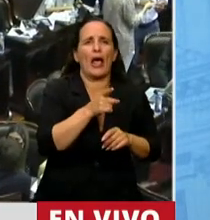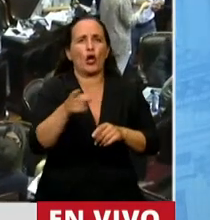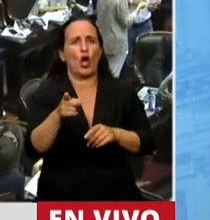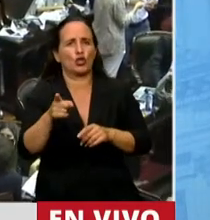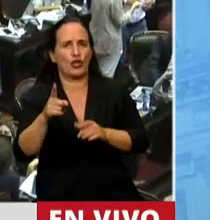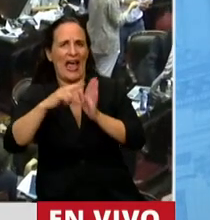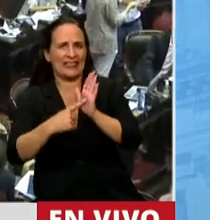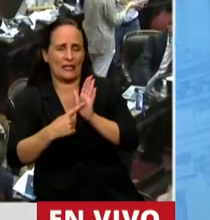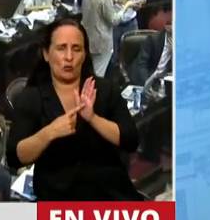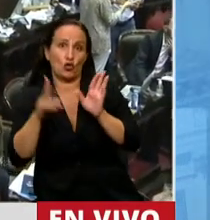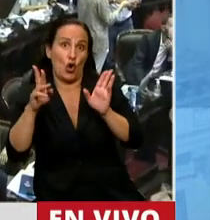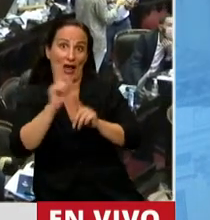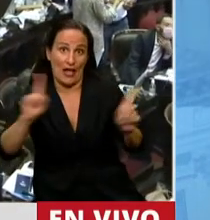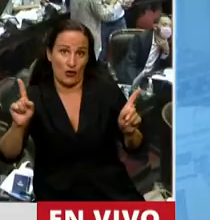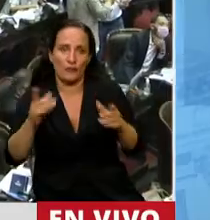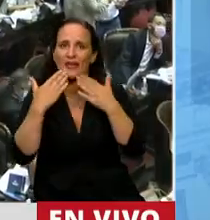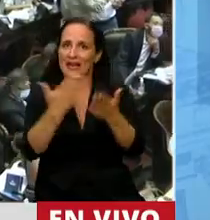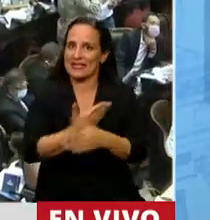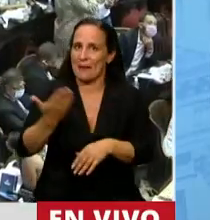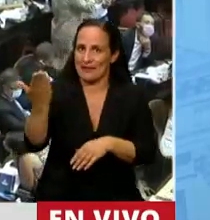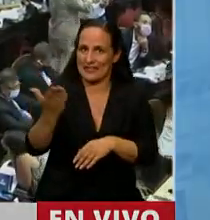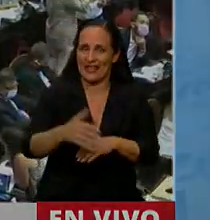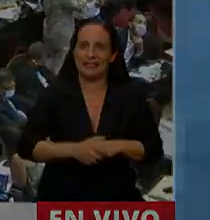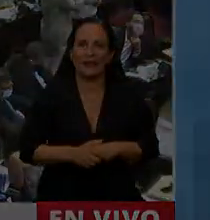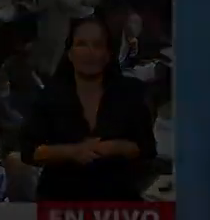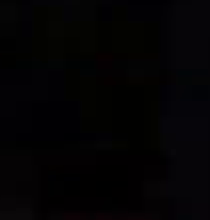gracias señor presidente gracias diputado fernández